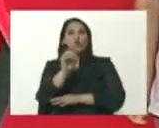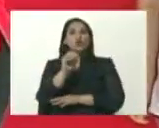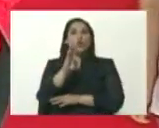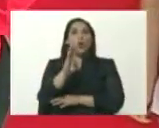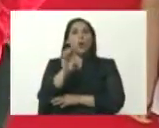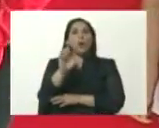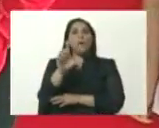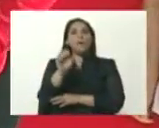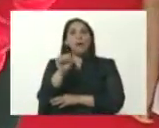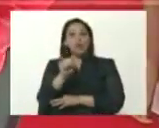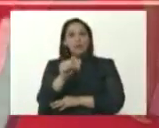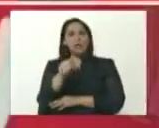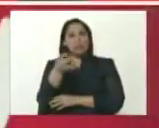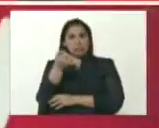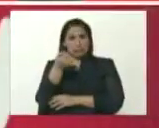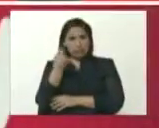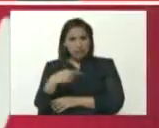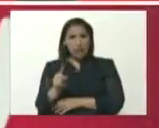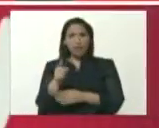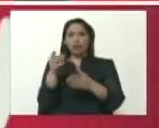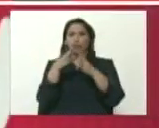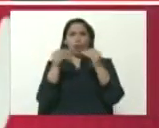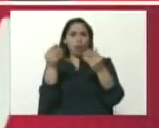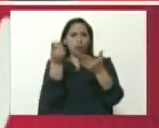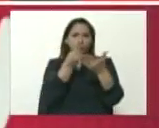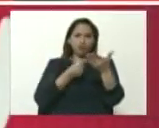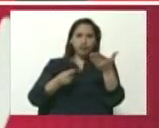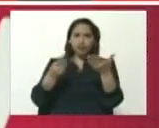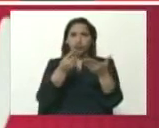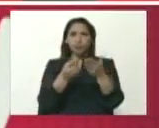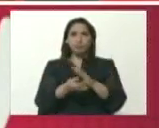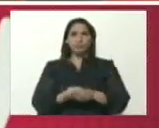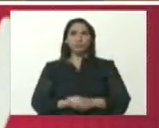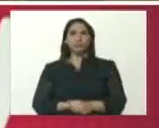su cartografía, todos sus mapas, todo lo que...